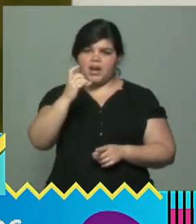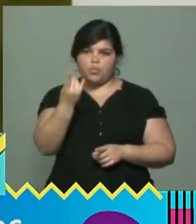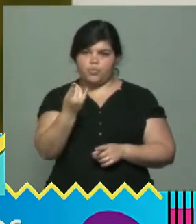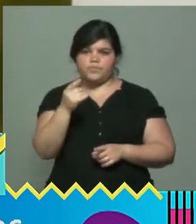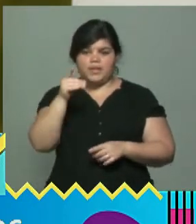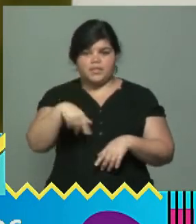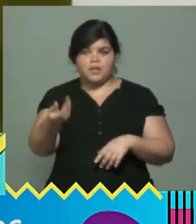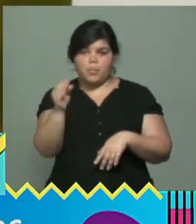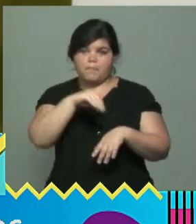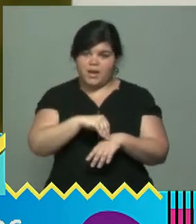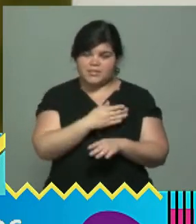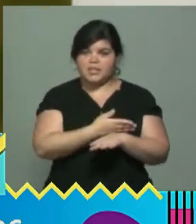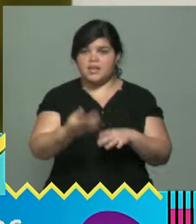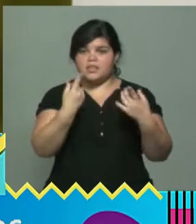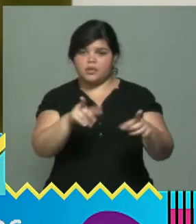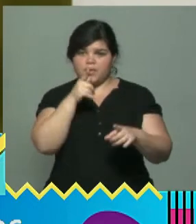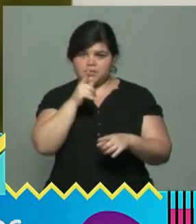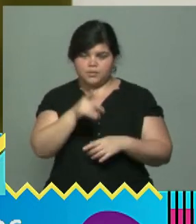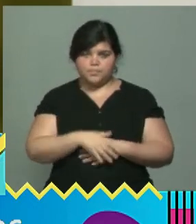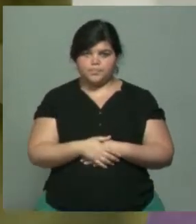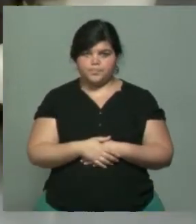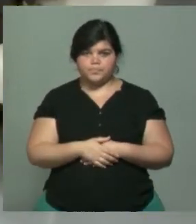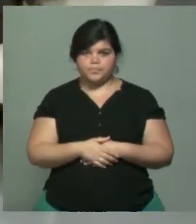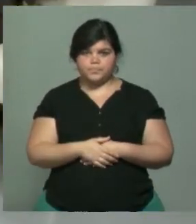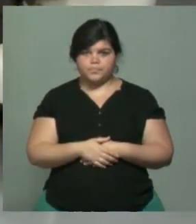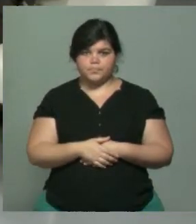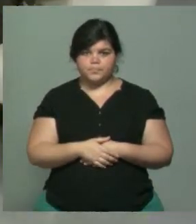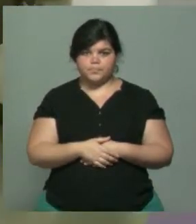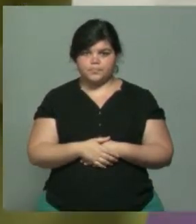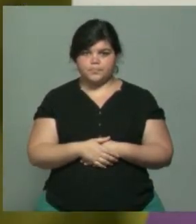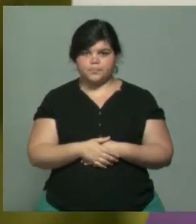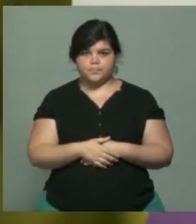con más Distintos Parecidos y Maltrato Infantil.